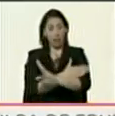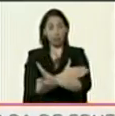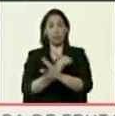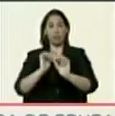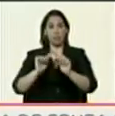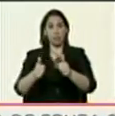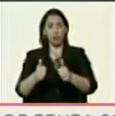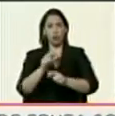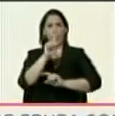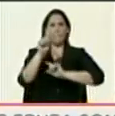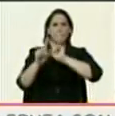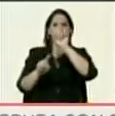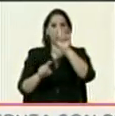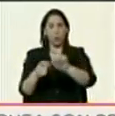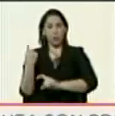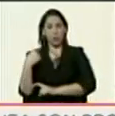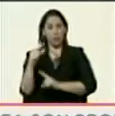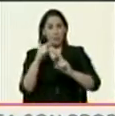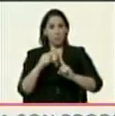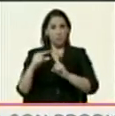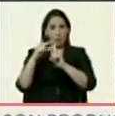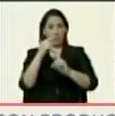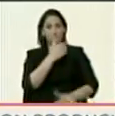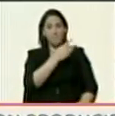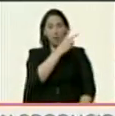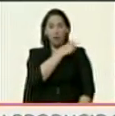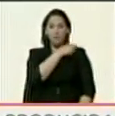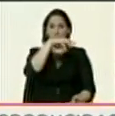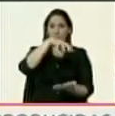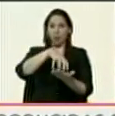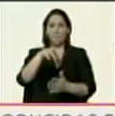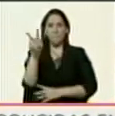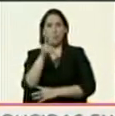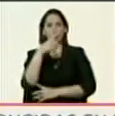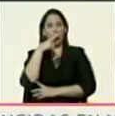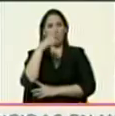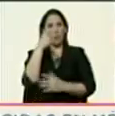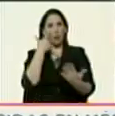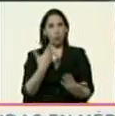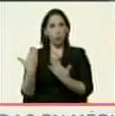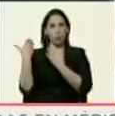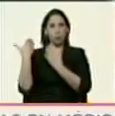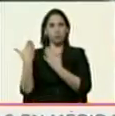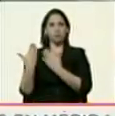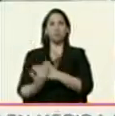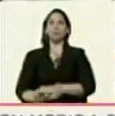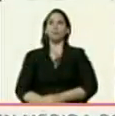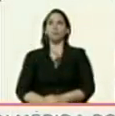de preguntas, tiene la palabra el jefe de Estado venezolano, Nicolás Maduro Moros.